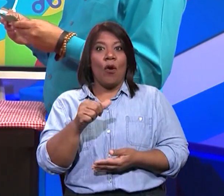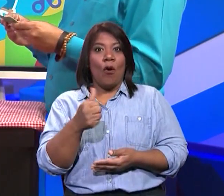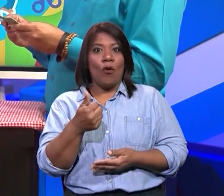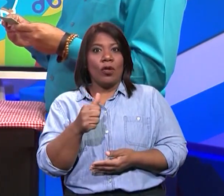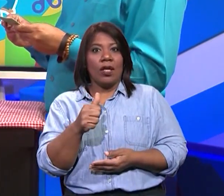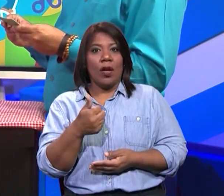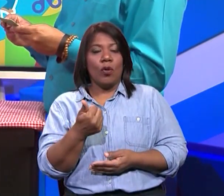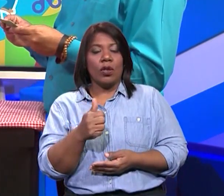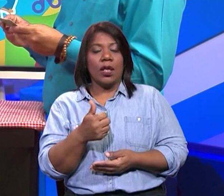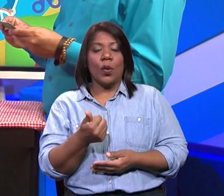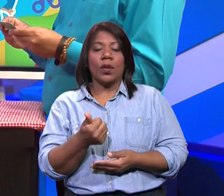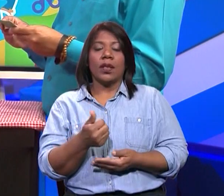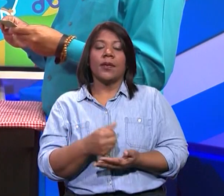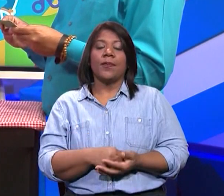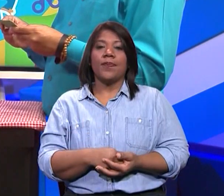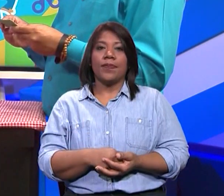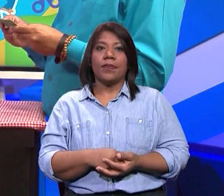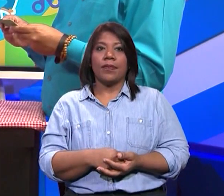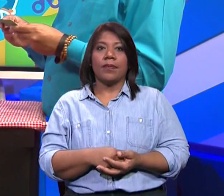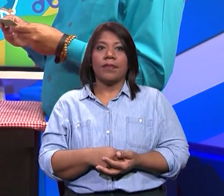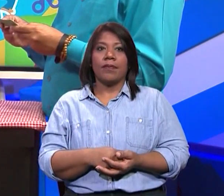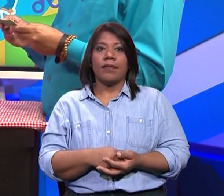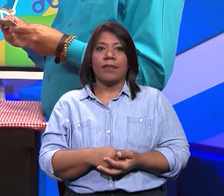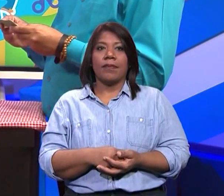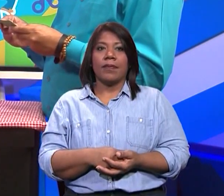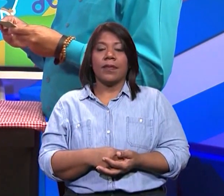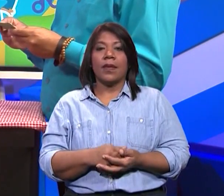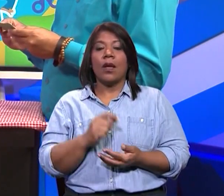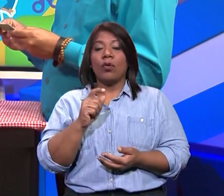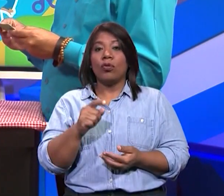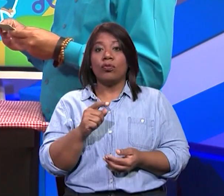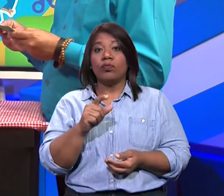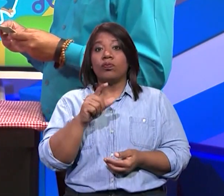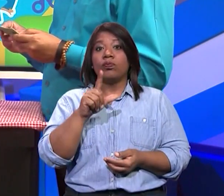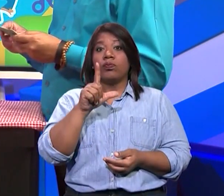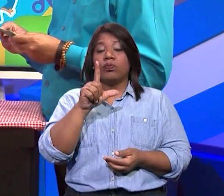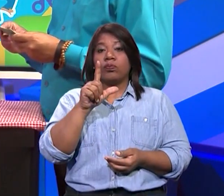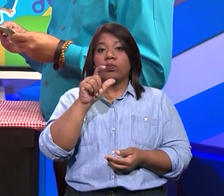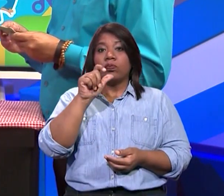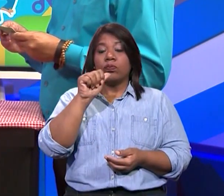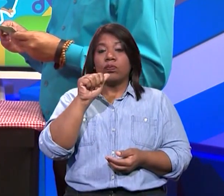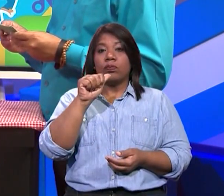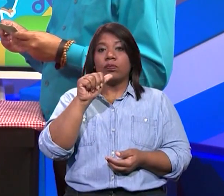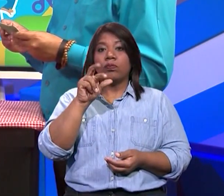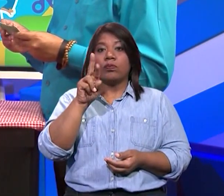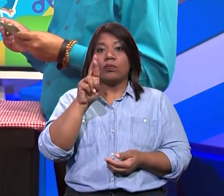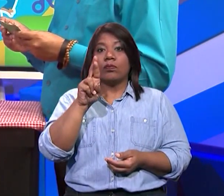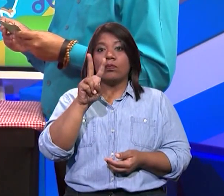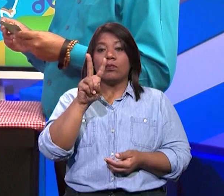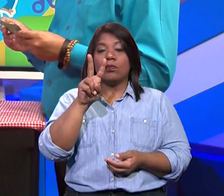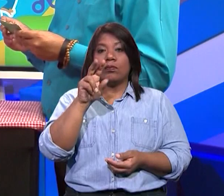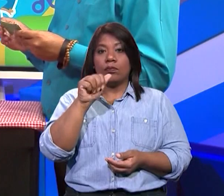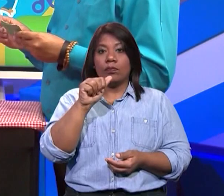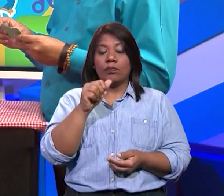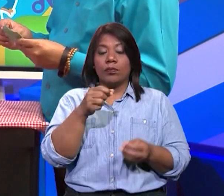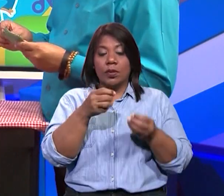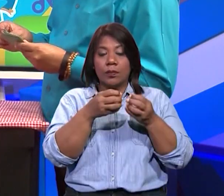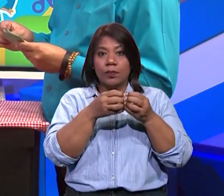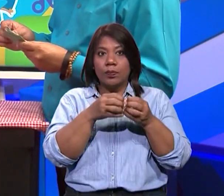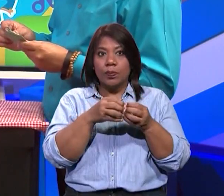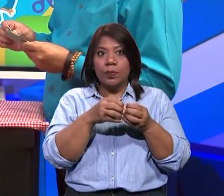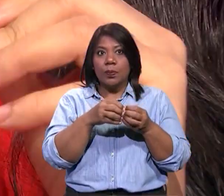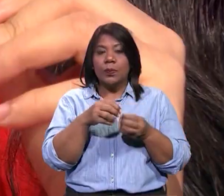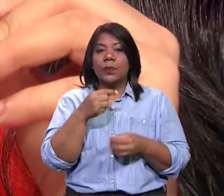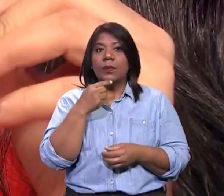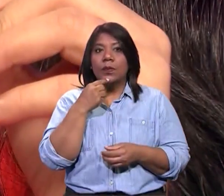fácil, rápida. Cría o larva de un anfibio. A ver, ¿qué imagen